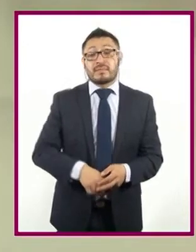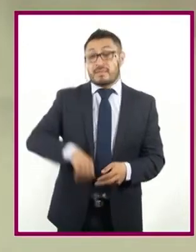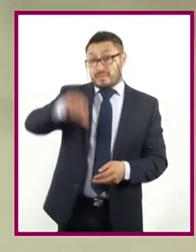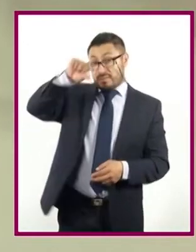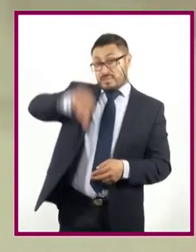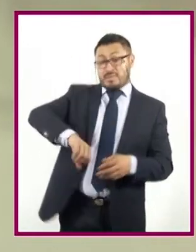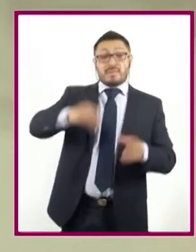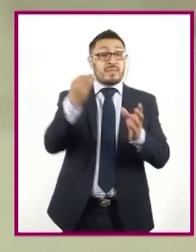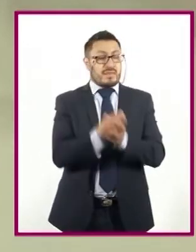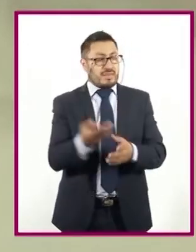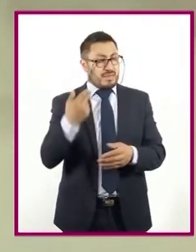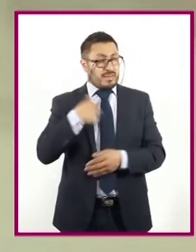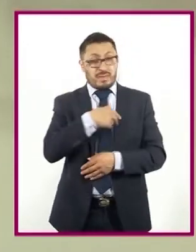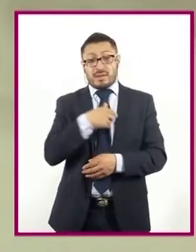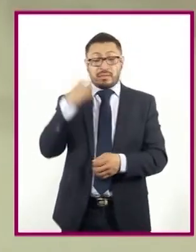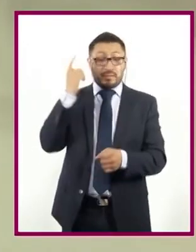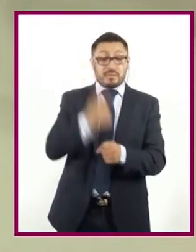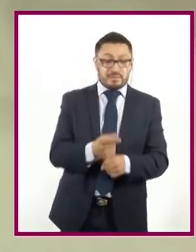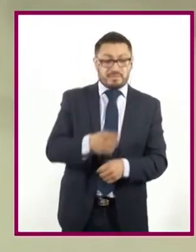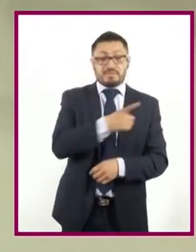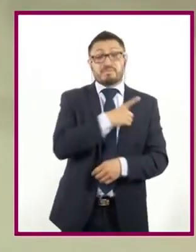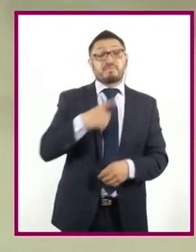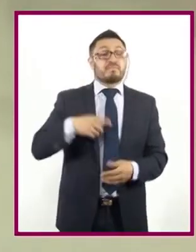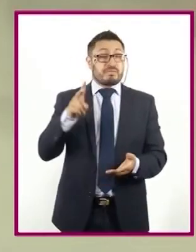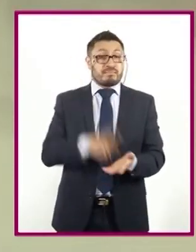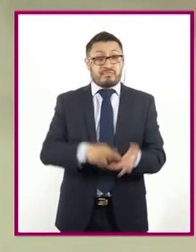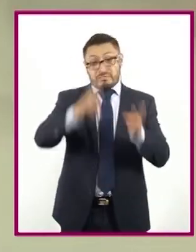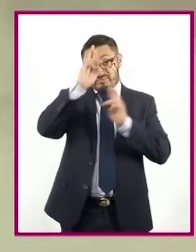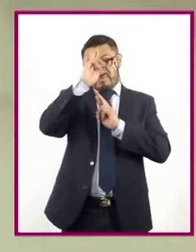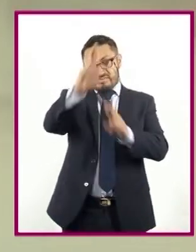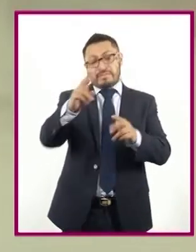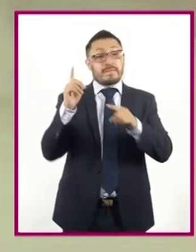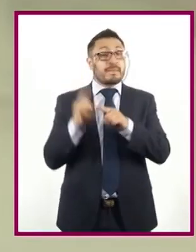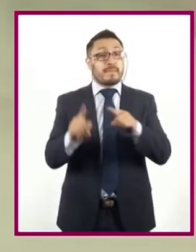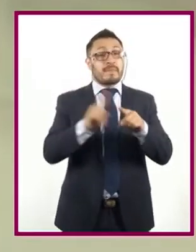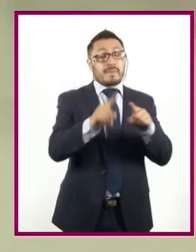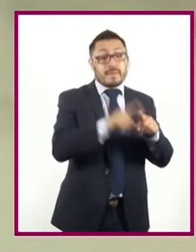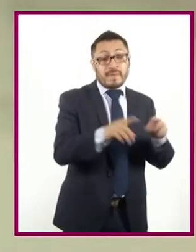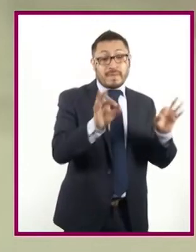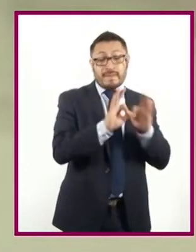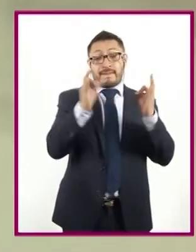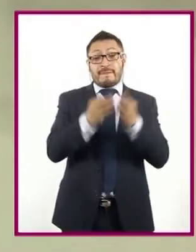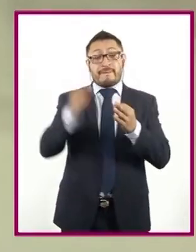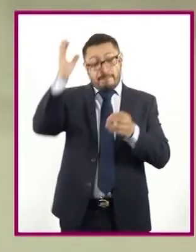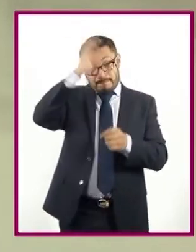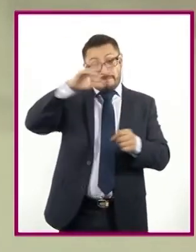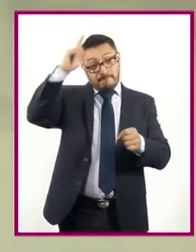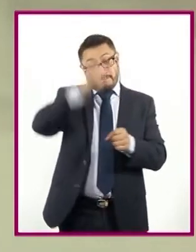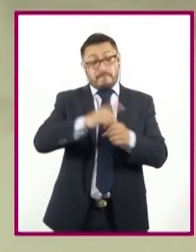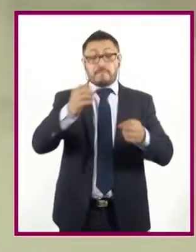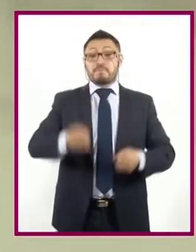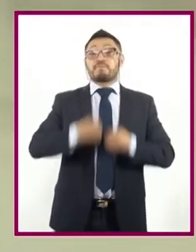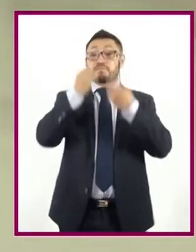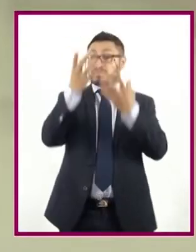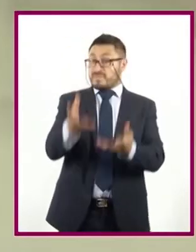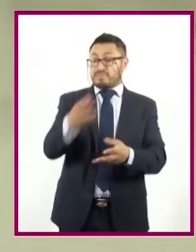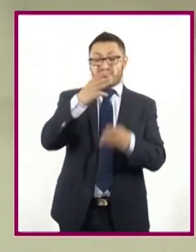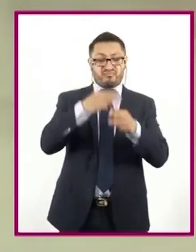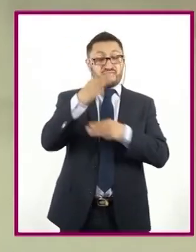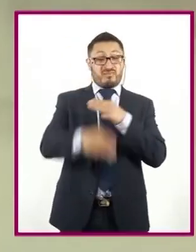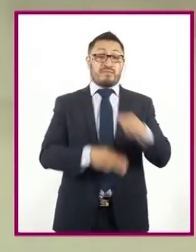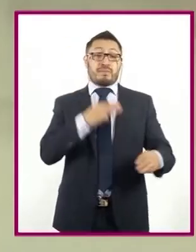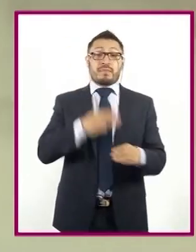sesión nos dimos cuenta de que debemos valorar y respetar las diversas manifestaciones culturales del mundo y que gracias